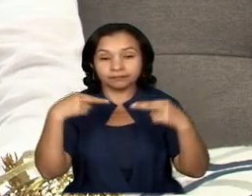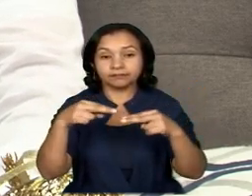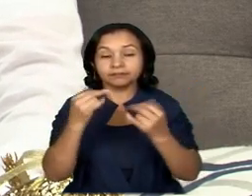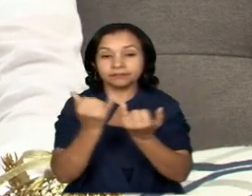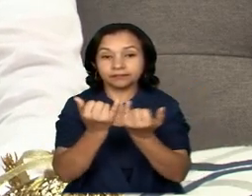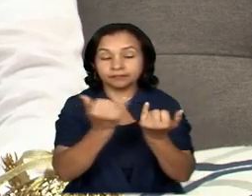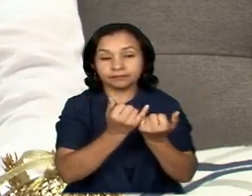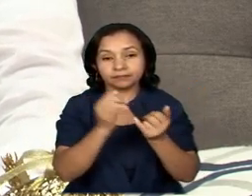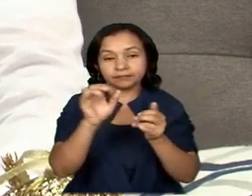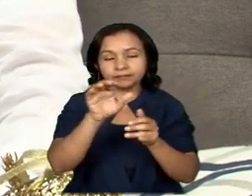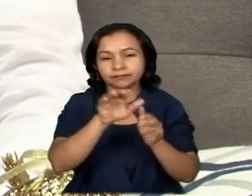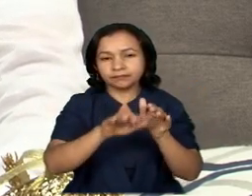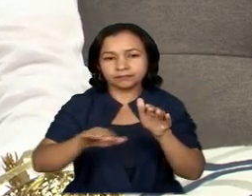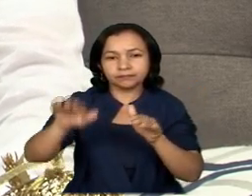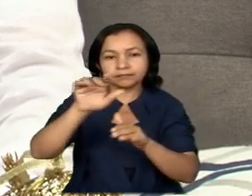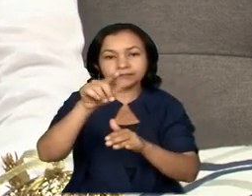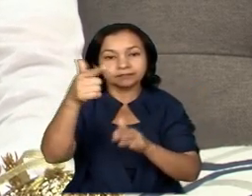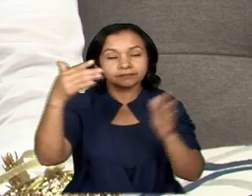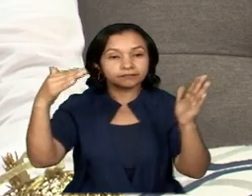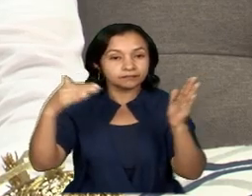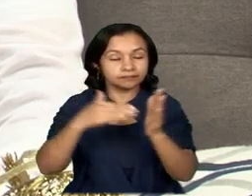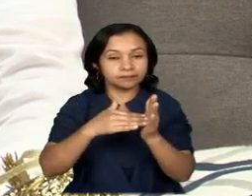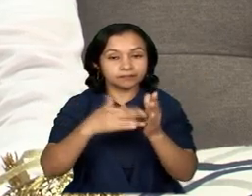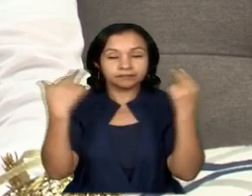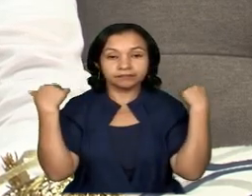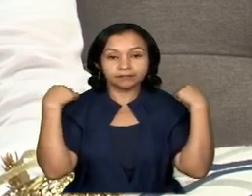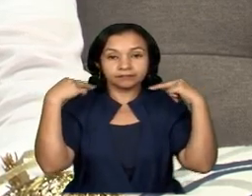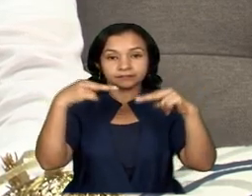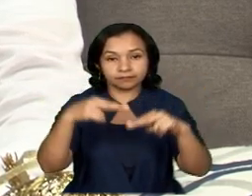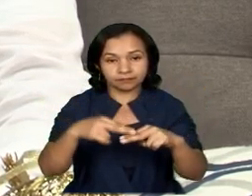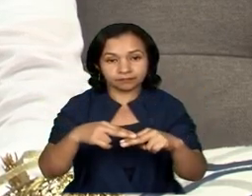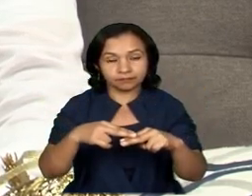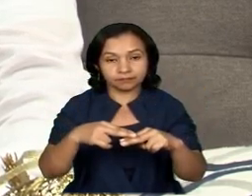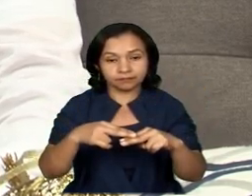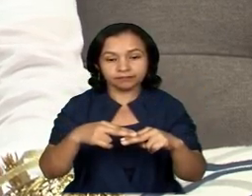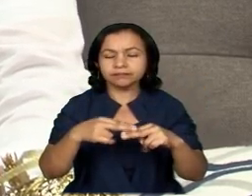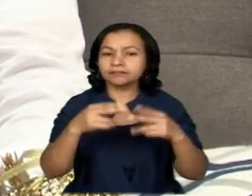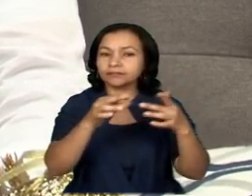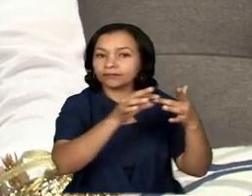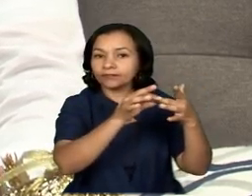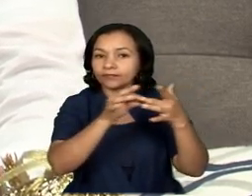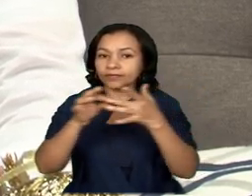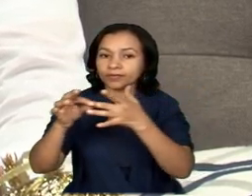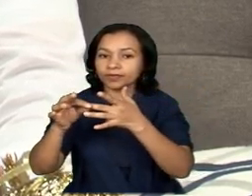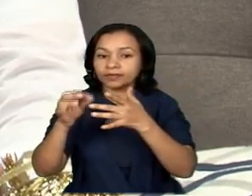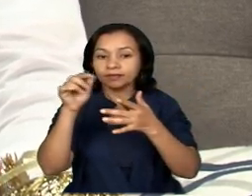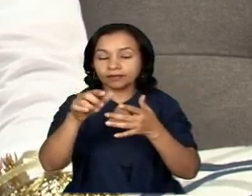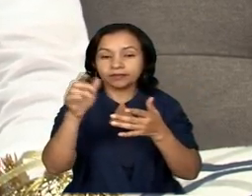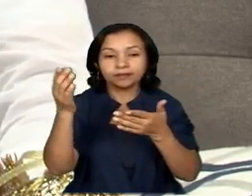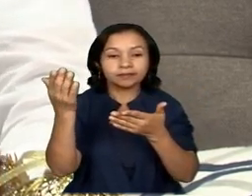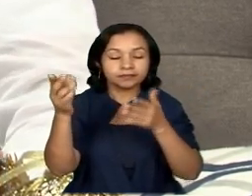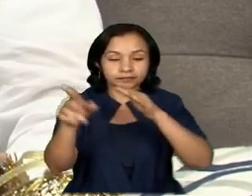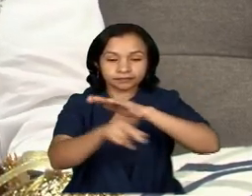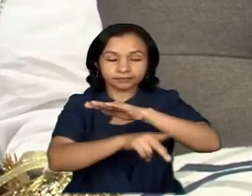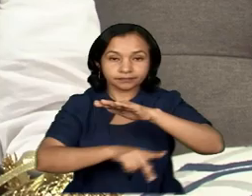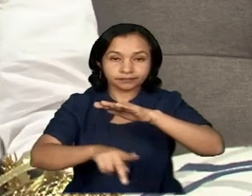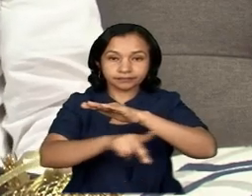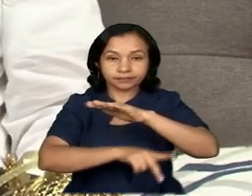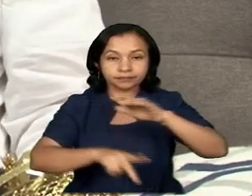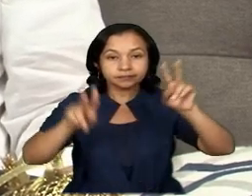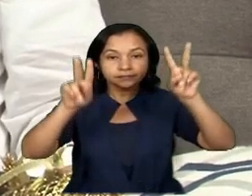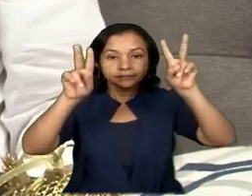ahí que más de 7.000 maestras de educación inicial han sido especializadas en educación preescolar. Este es un